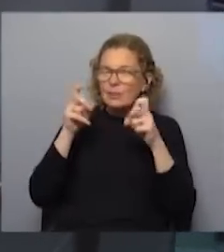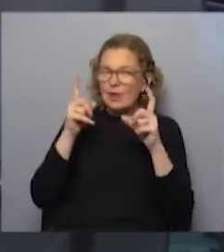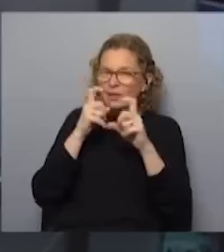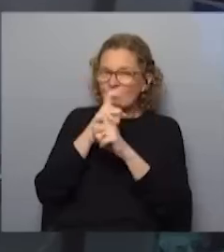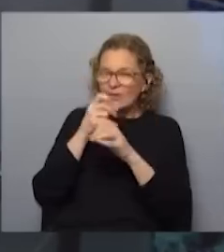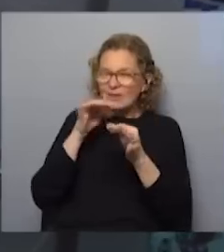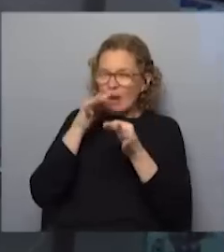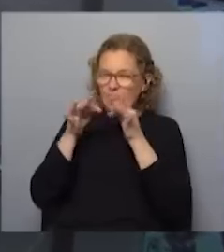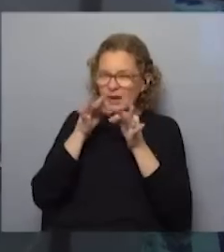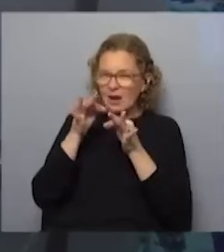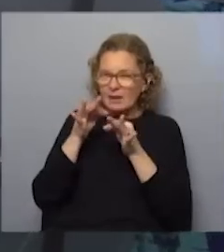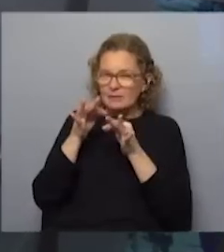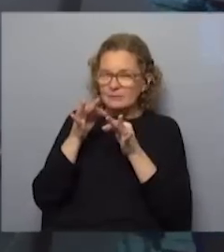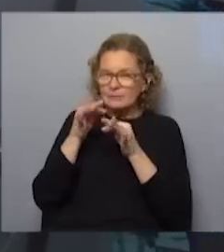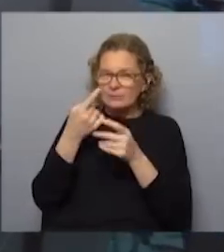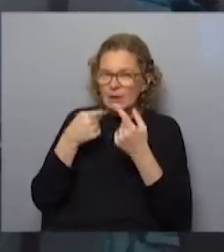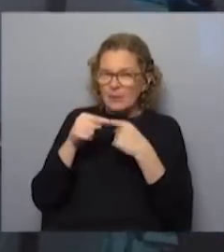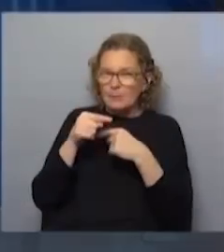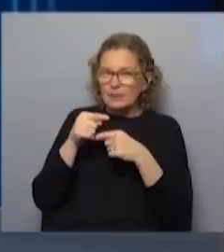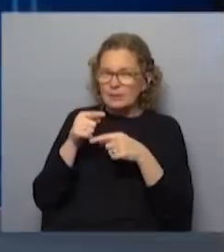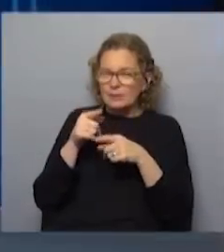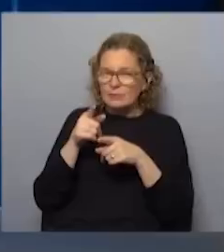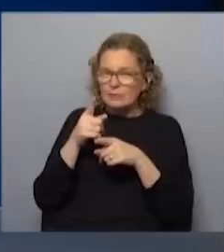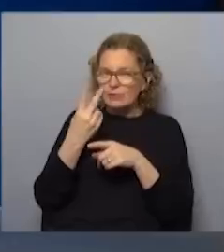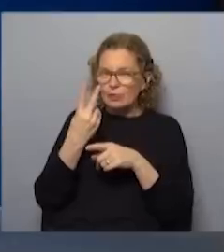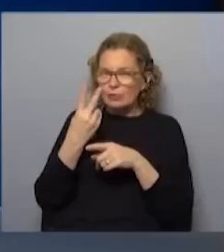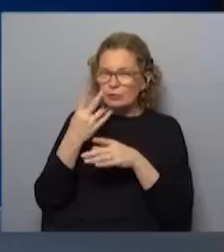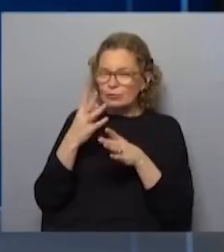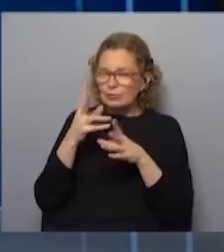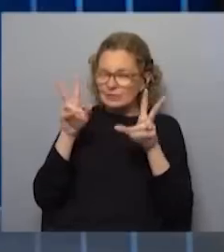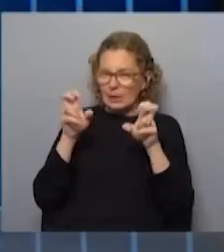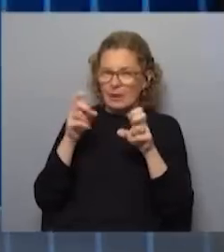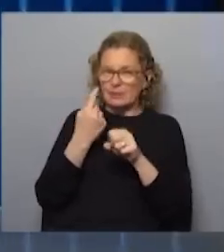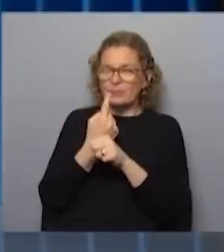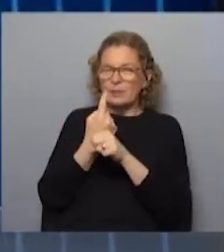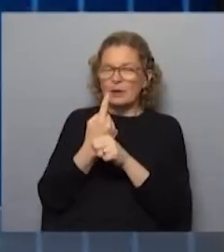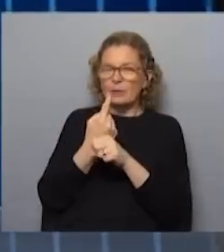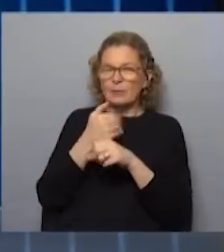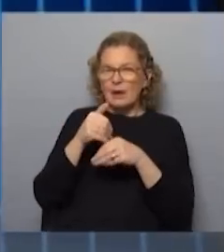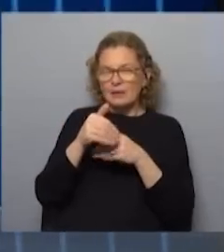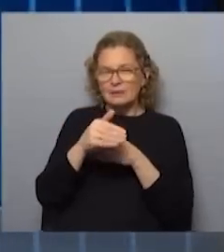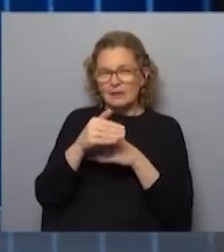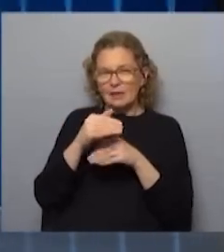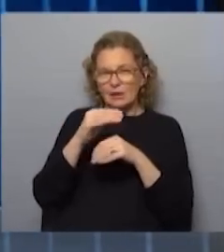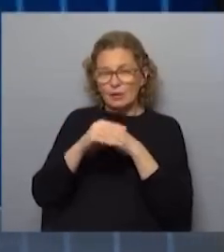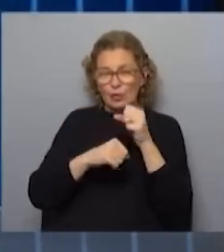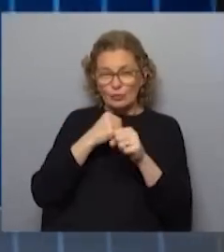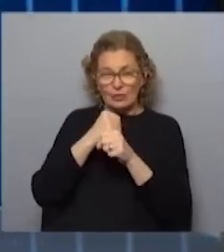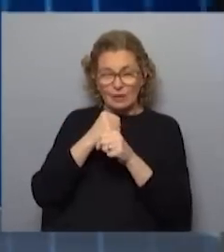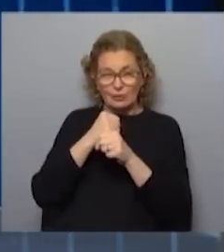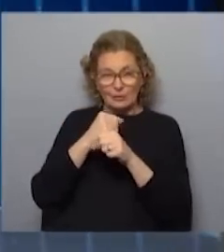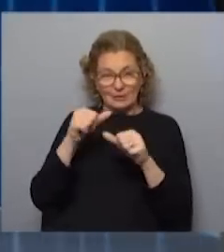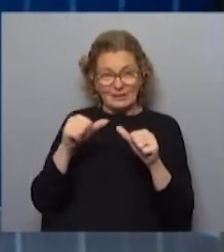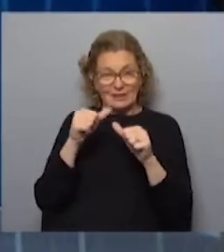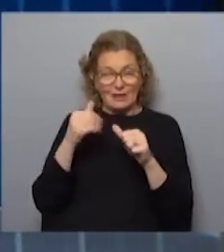de explicar pero me guían dos aspectos el primero es que más allá de la prescripción de los delitos que se